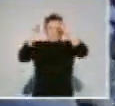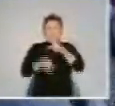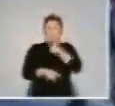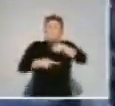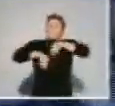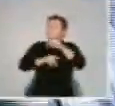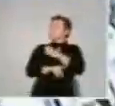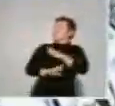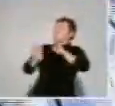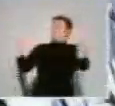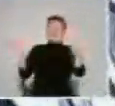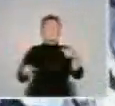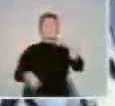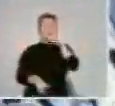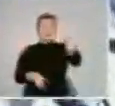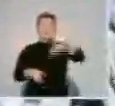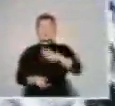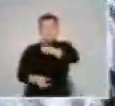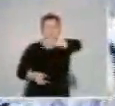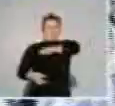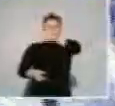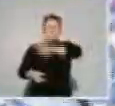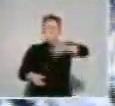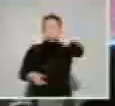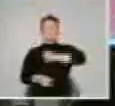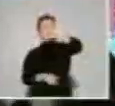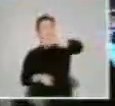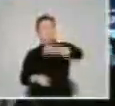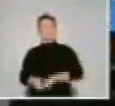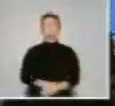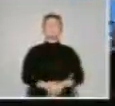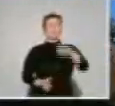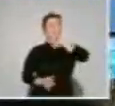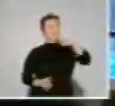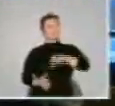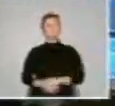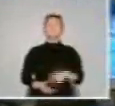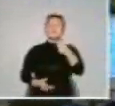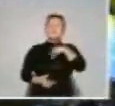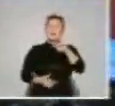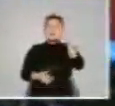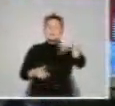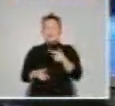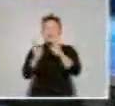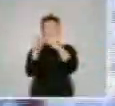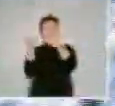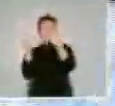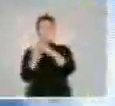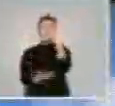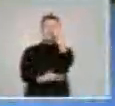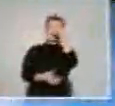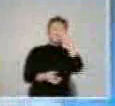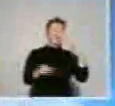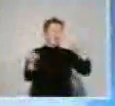porque mi libro está por aquí. España que le den, den, me libro de 40 años con